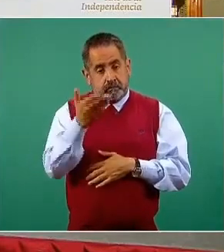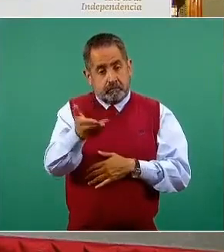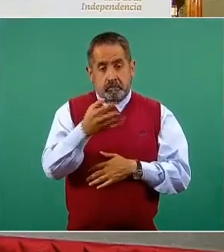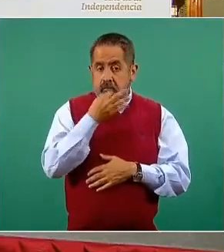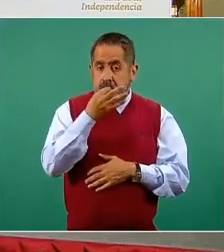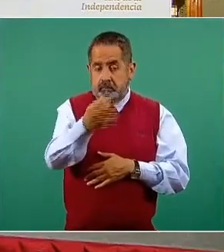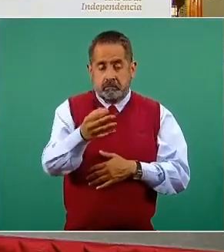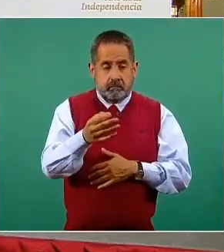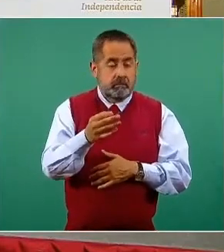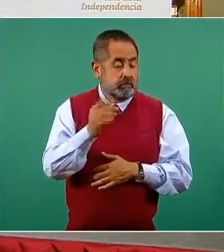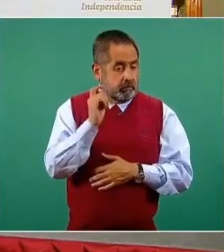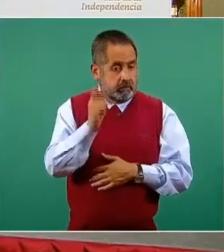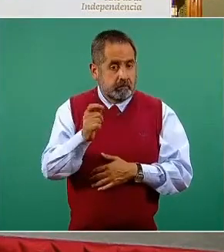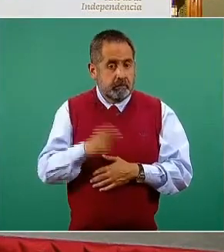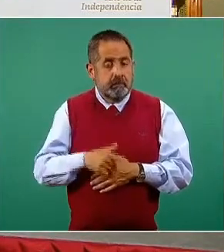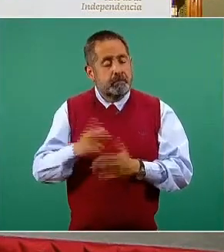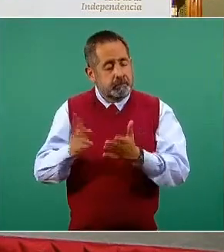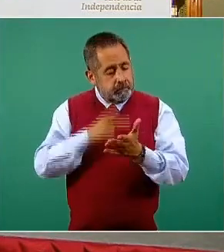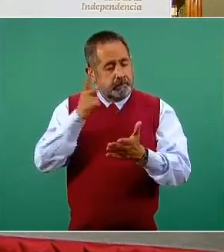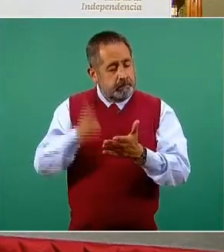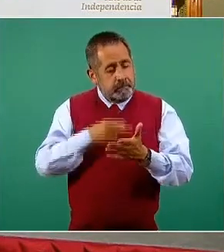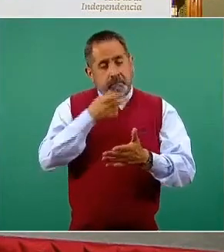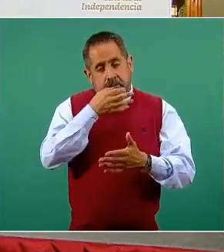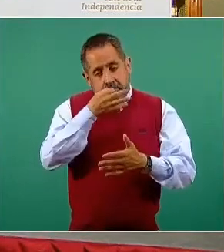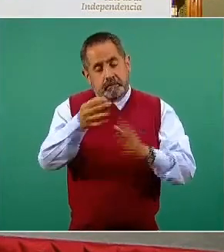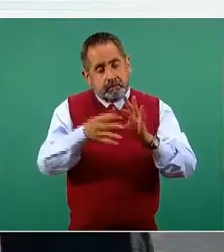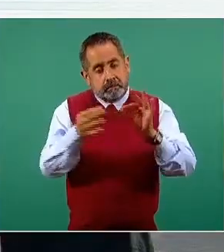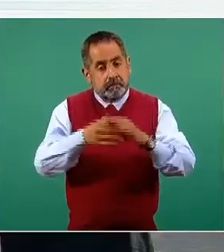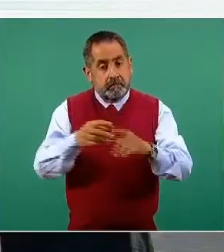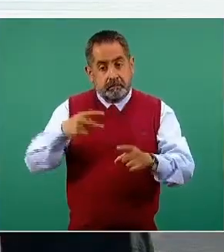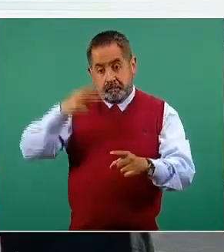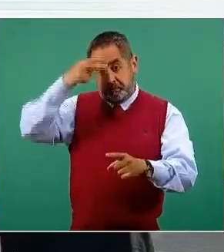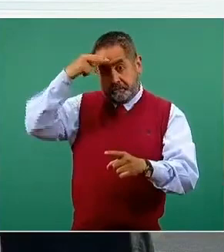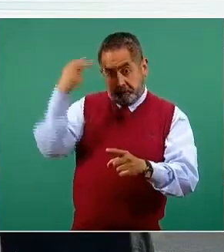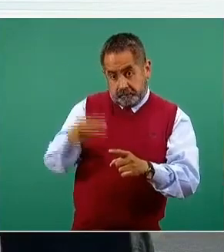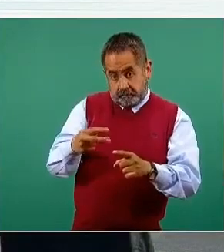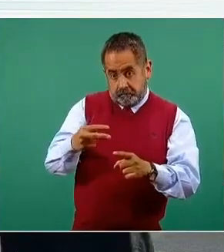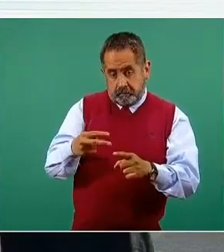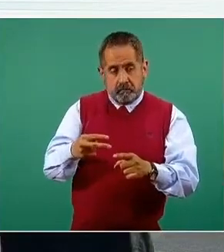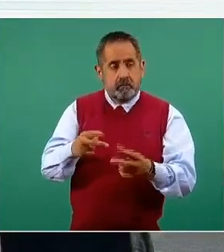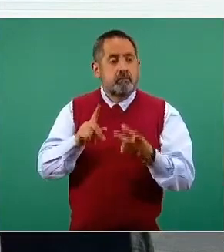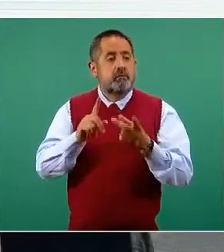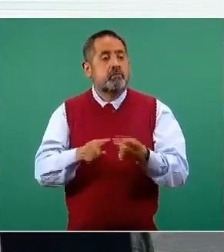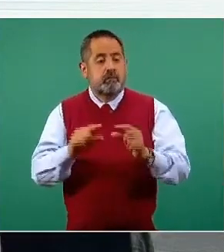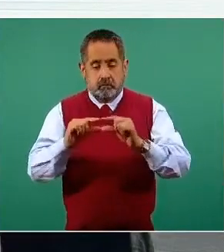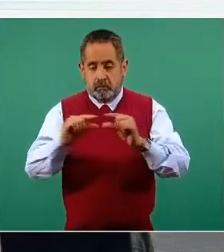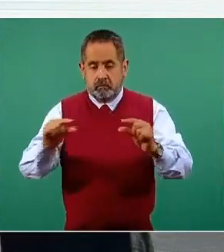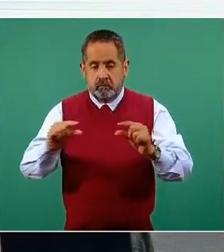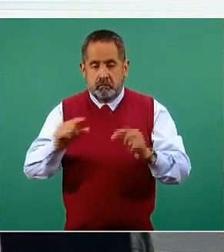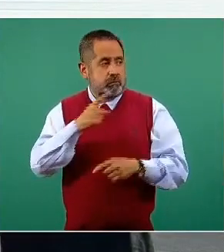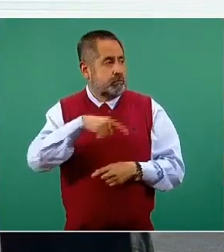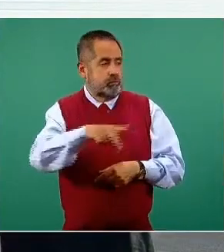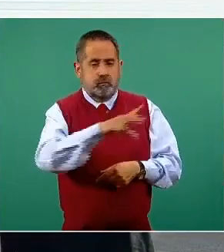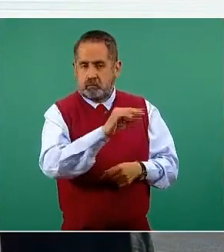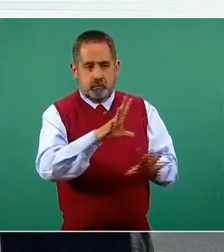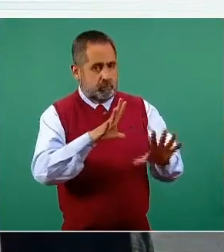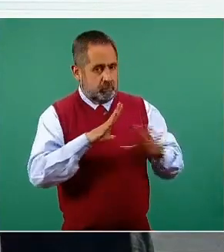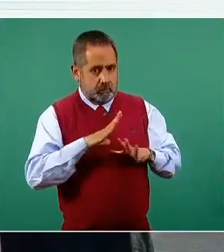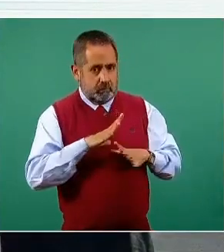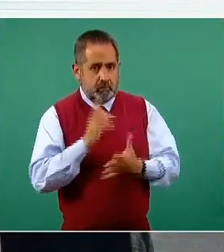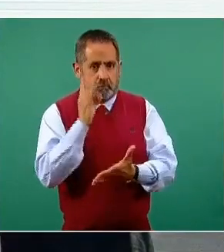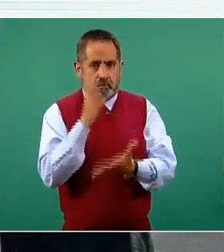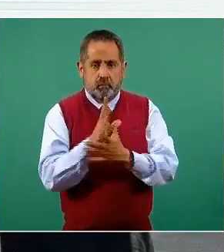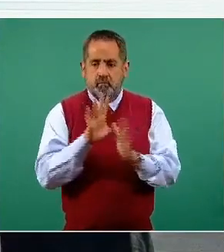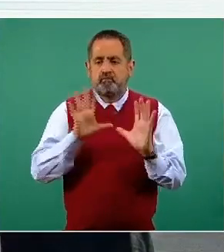aprovechamos para recordar algo que periódicamente recordamos, en México solo puede existir vacuna contra el